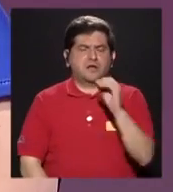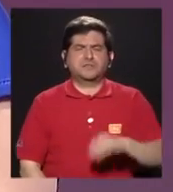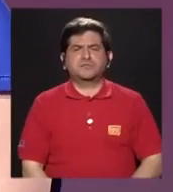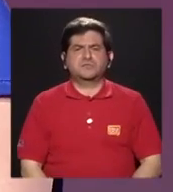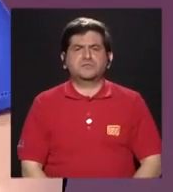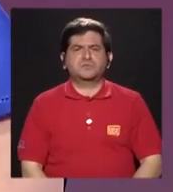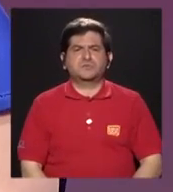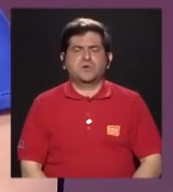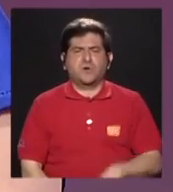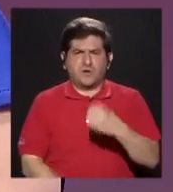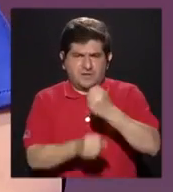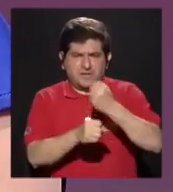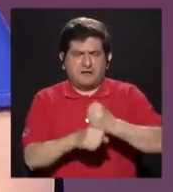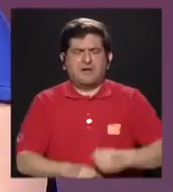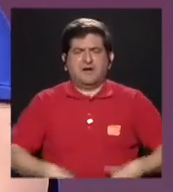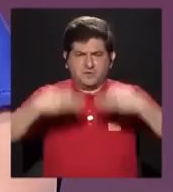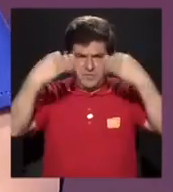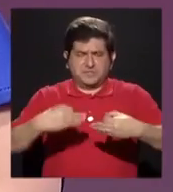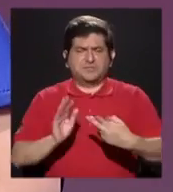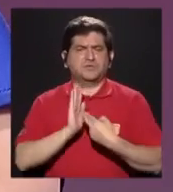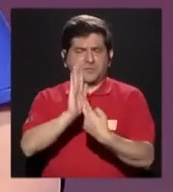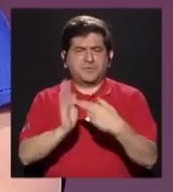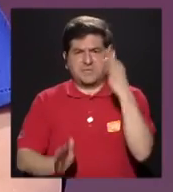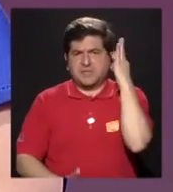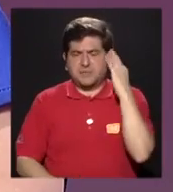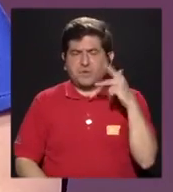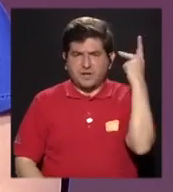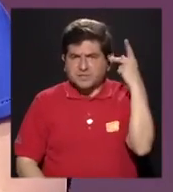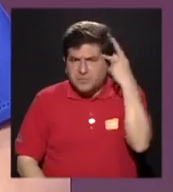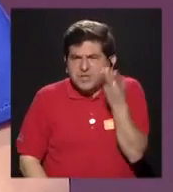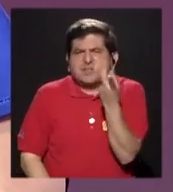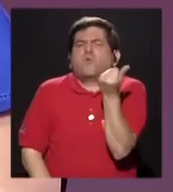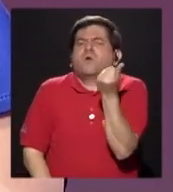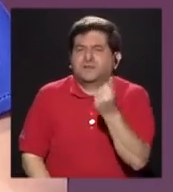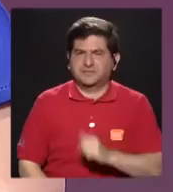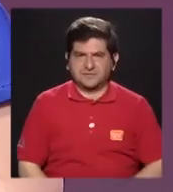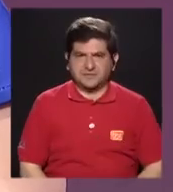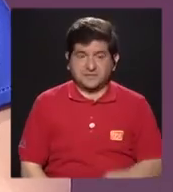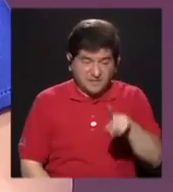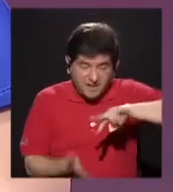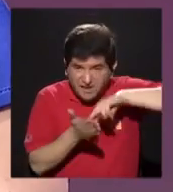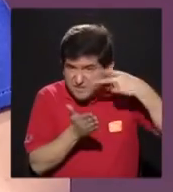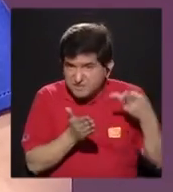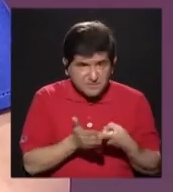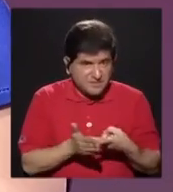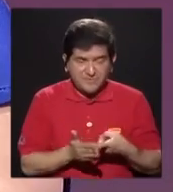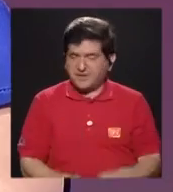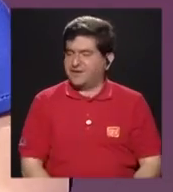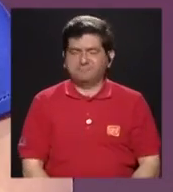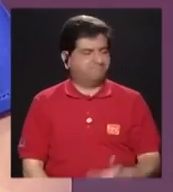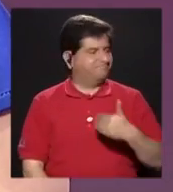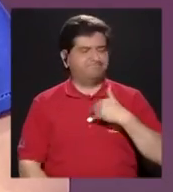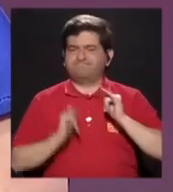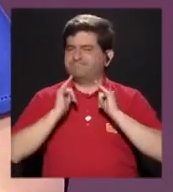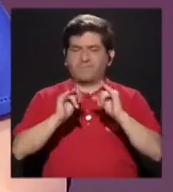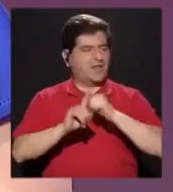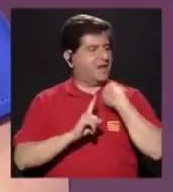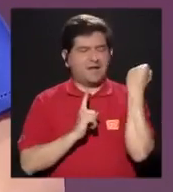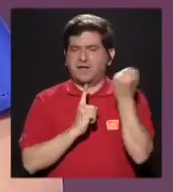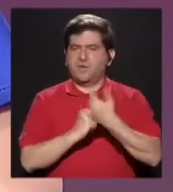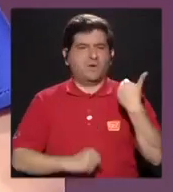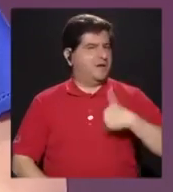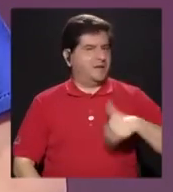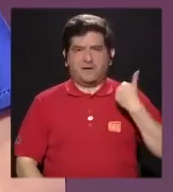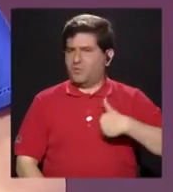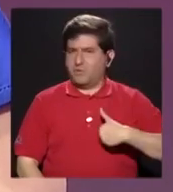decisión tenemos que sean representados por mujeres en política eso significa que no tenemos la misma condición que